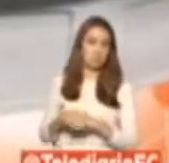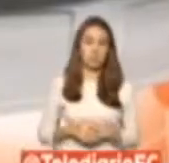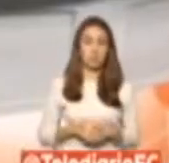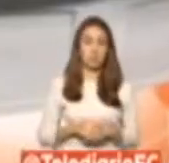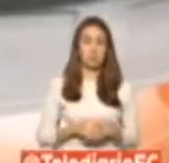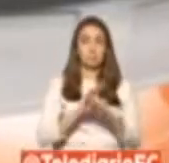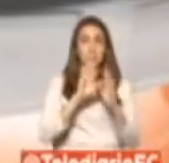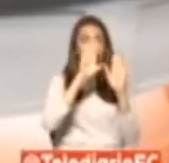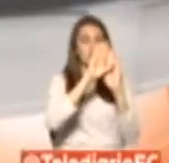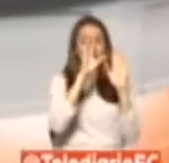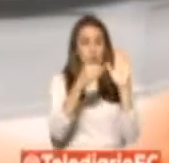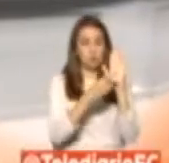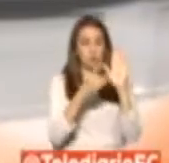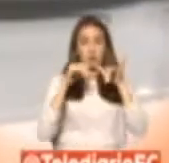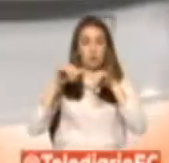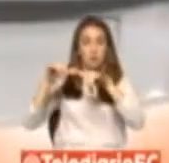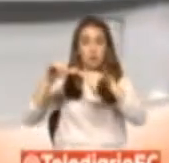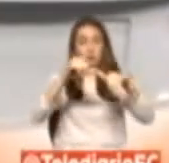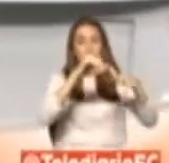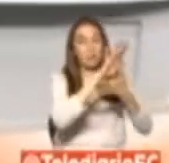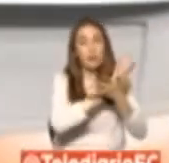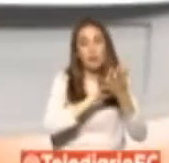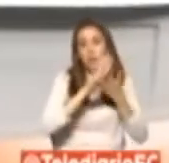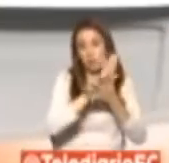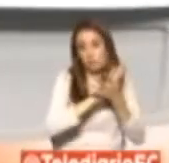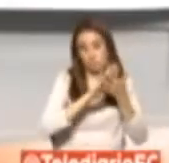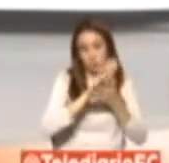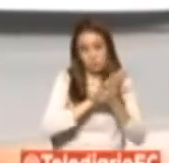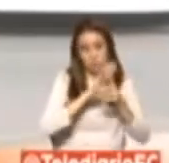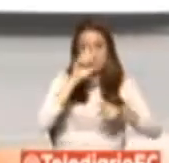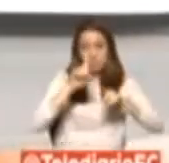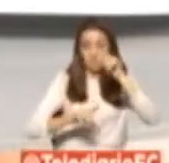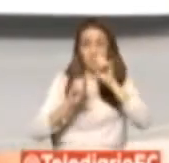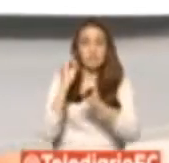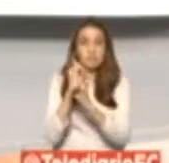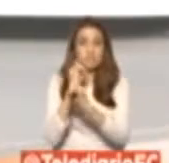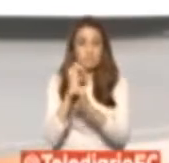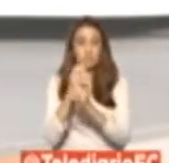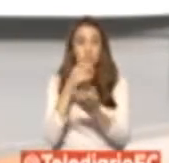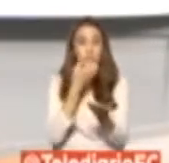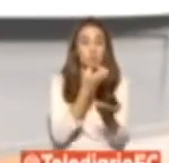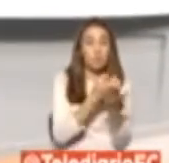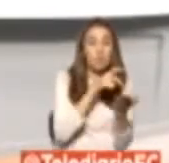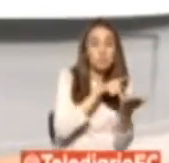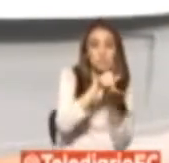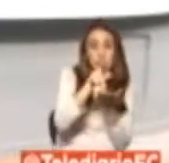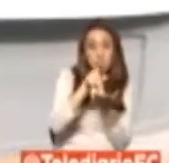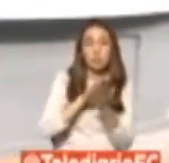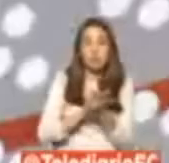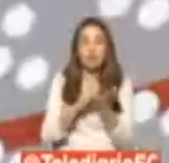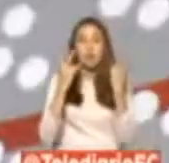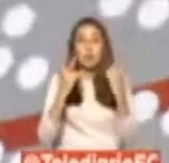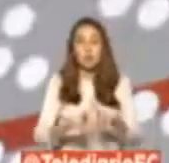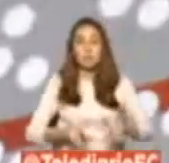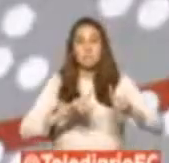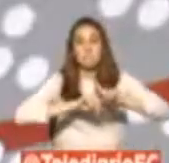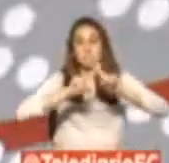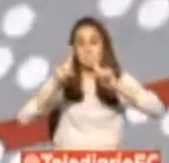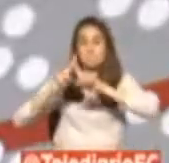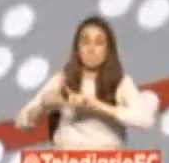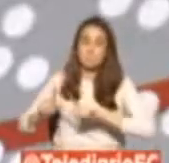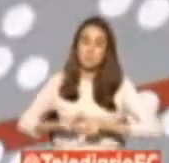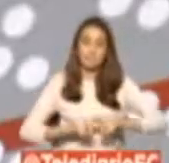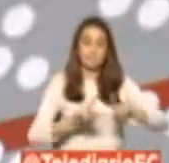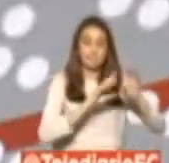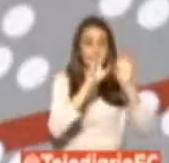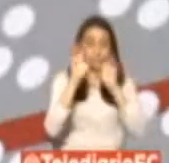que el código de la democracia a veces mezcla incluso las instituciones entre financiamiento de las campañas y el distinto financiamiento